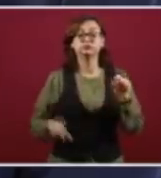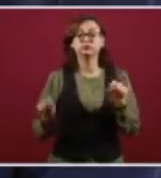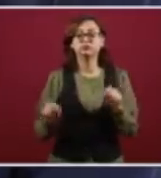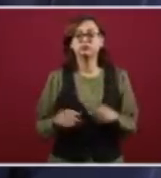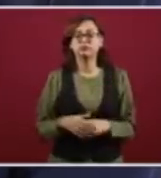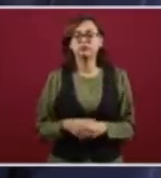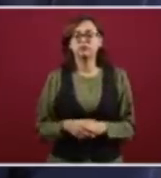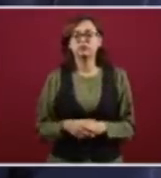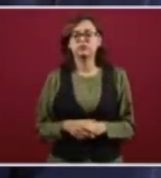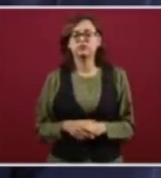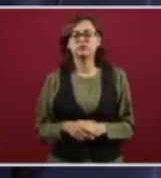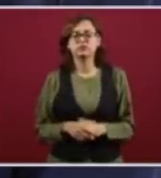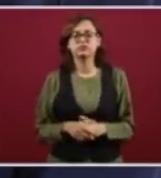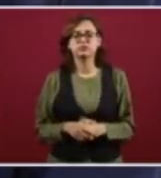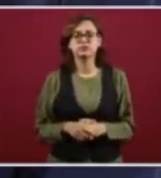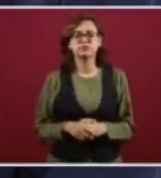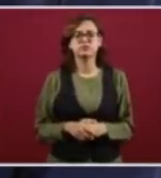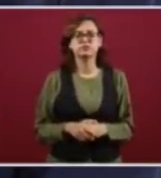y